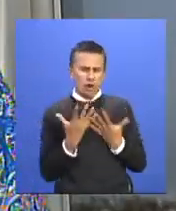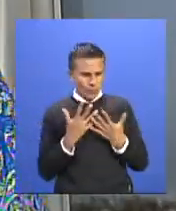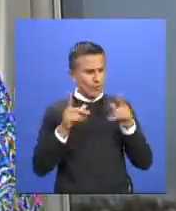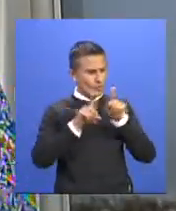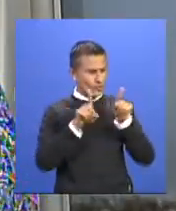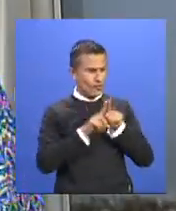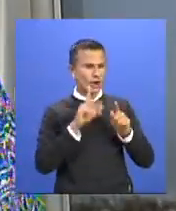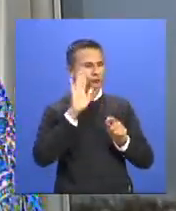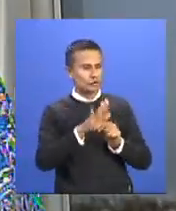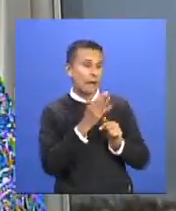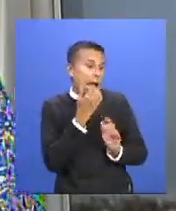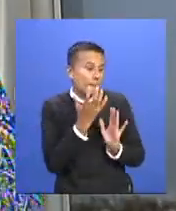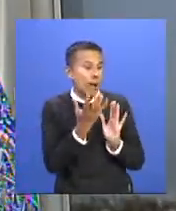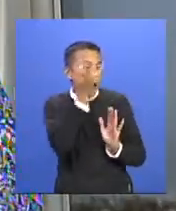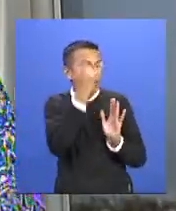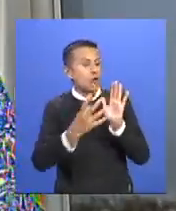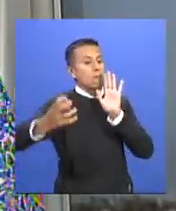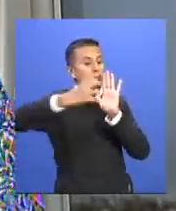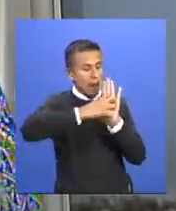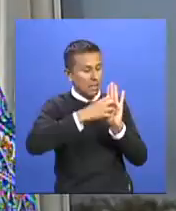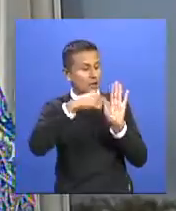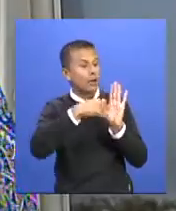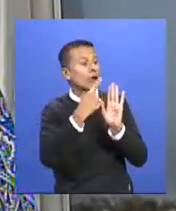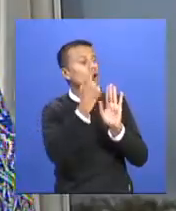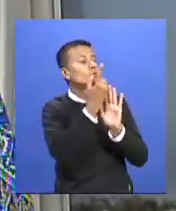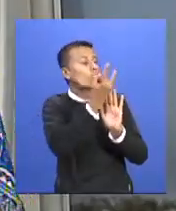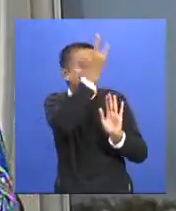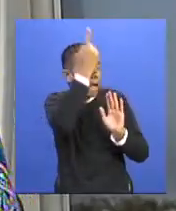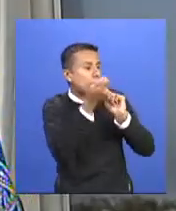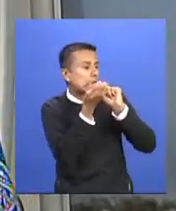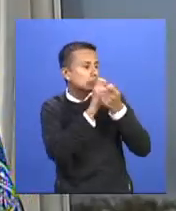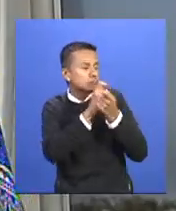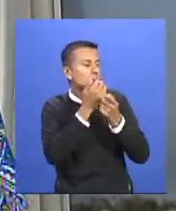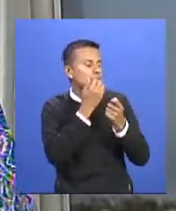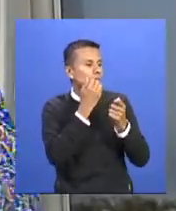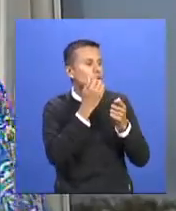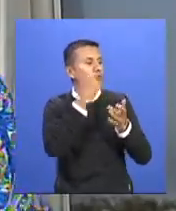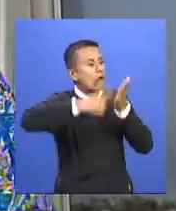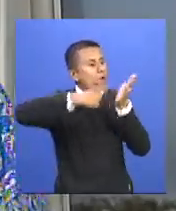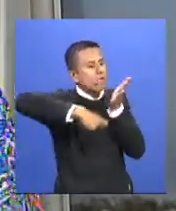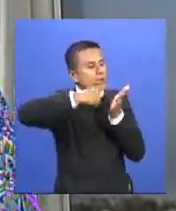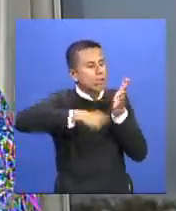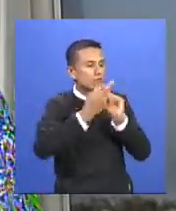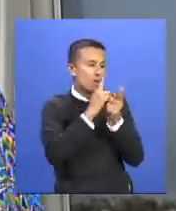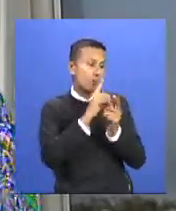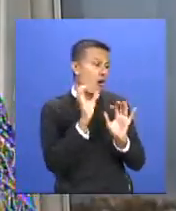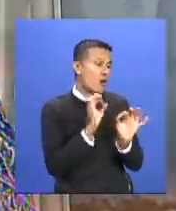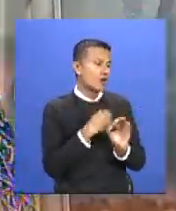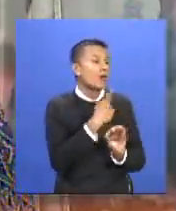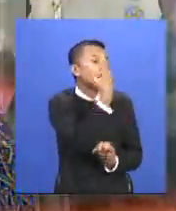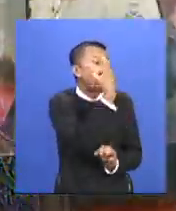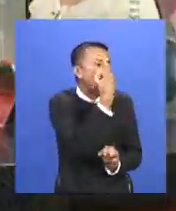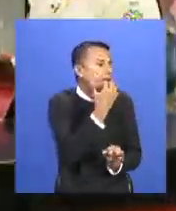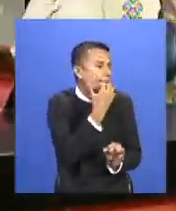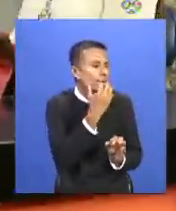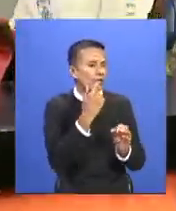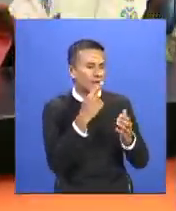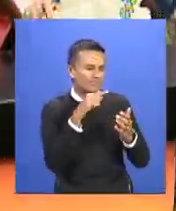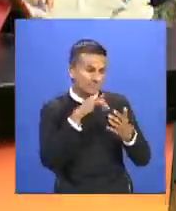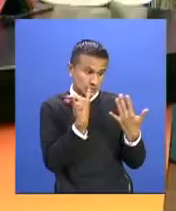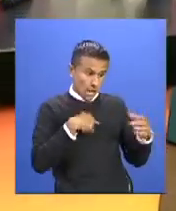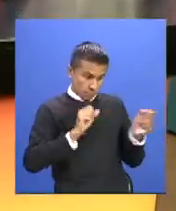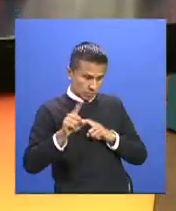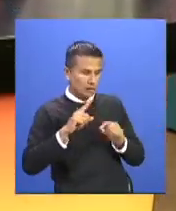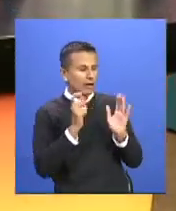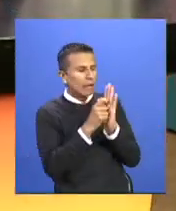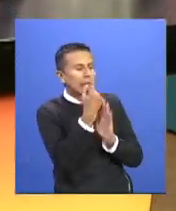corporativa nueva, si es el caso, si es que estoy haciendo un cambio, si es que no la he implementado, que también puede ser la situación. Uh-huh.